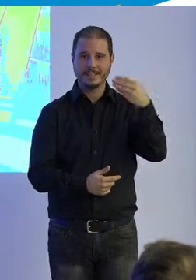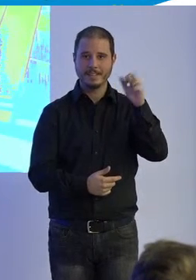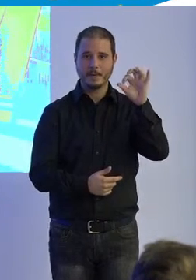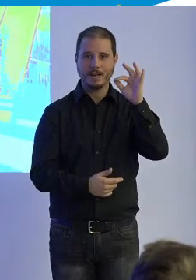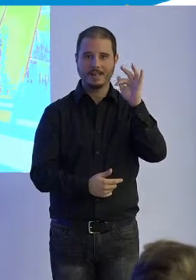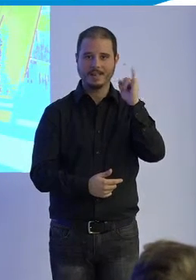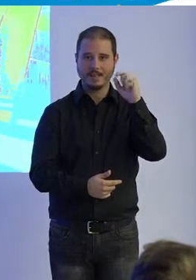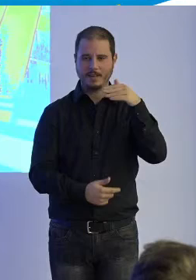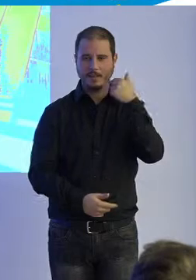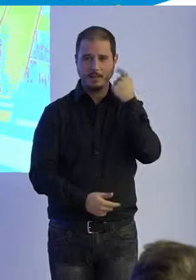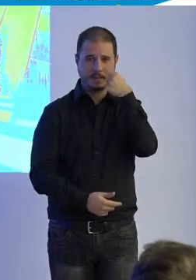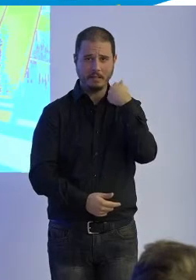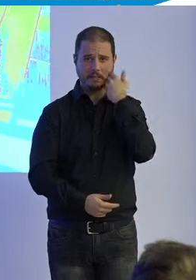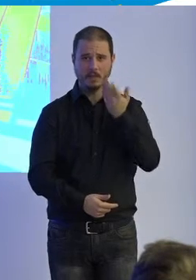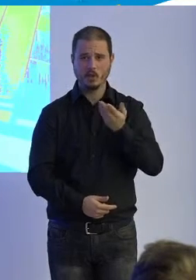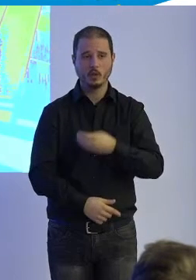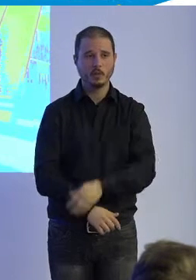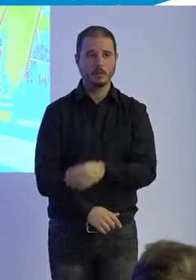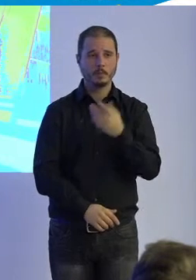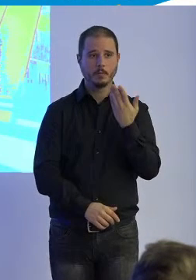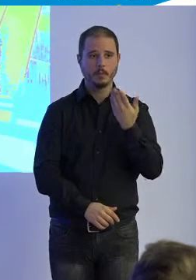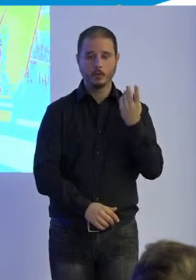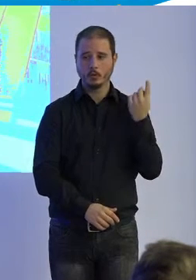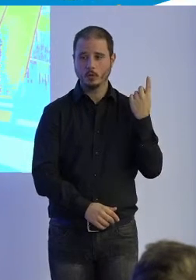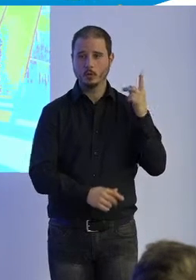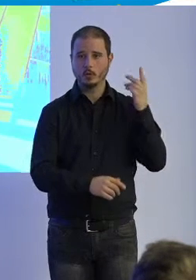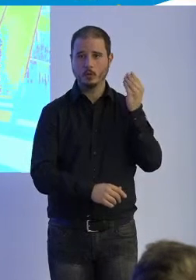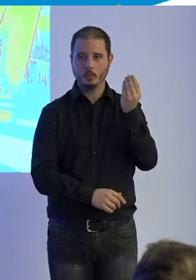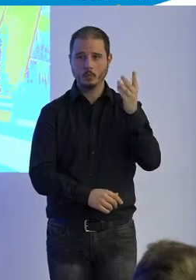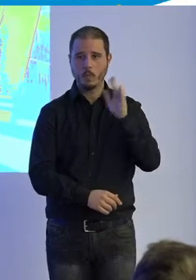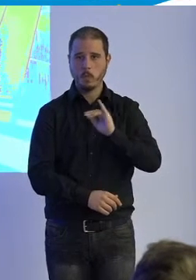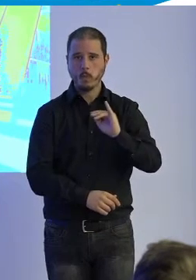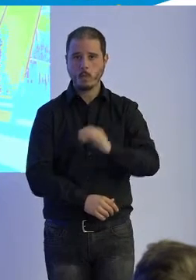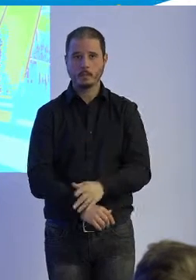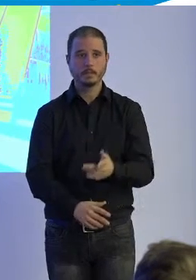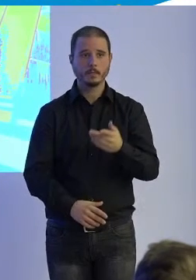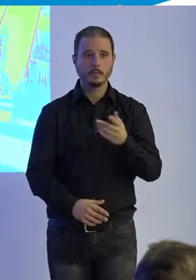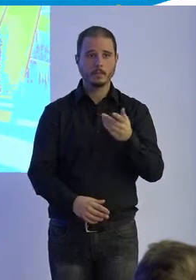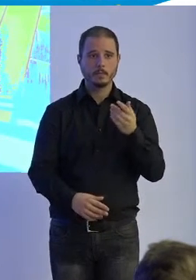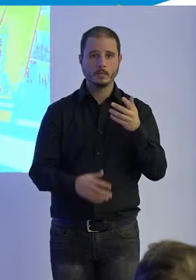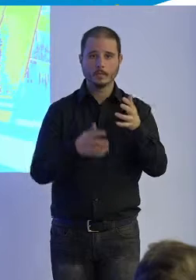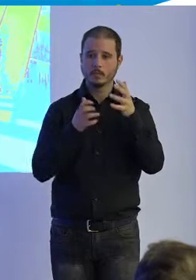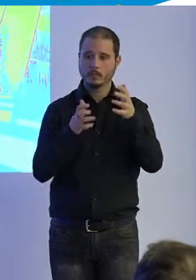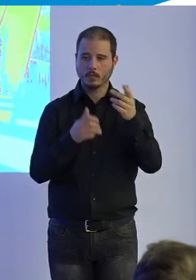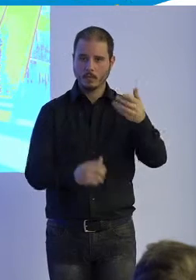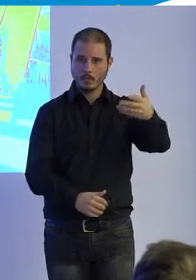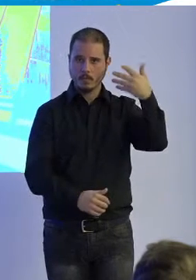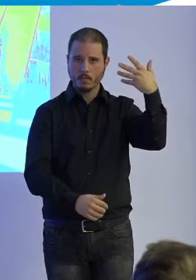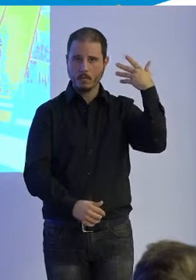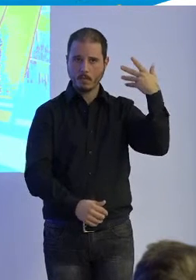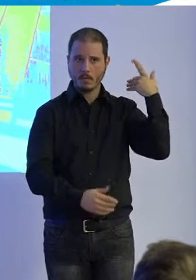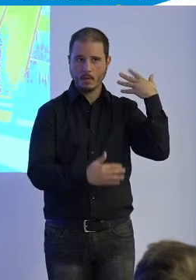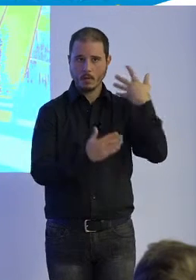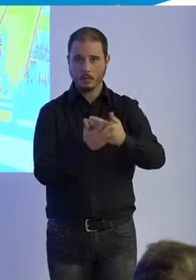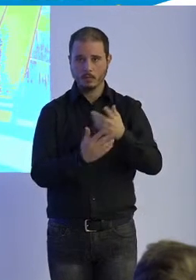feo, pero lo que teníamos. Y lo bueno que tenía es que podíamos manejar, desde hace bastante tiempo, podíamos manejar tanto